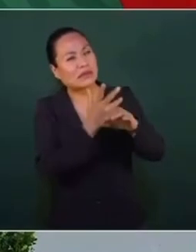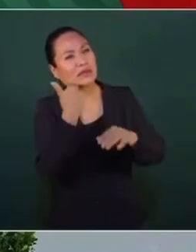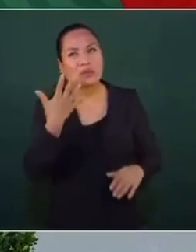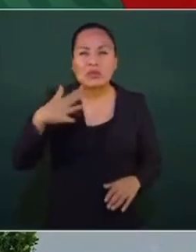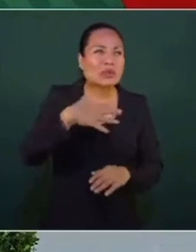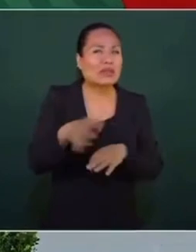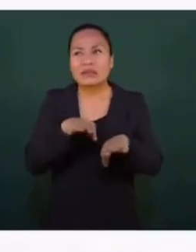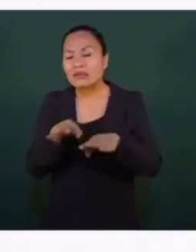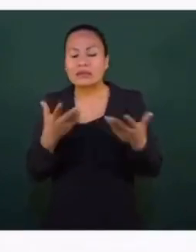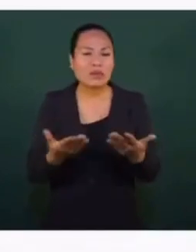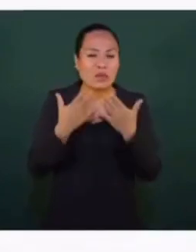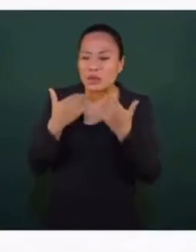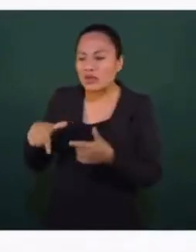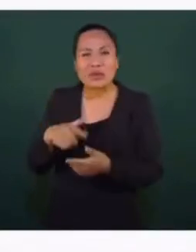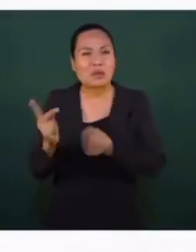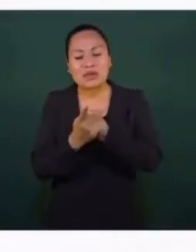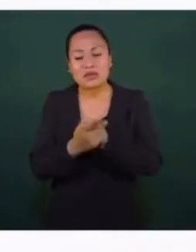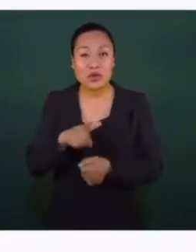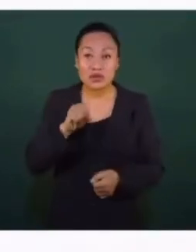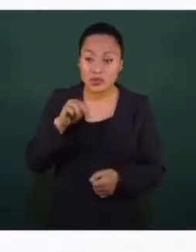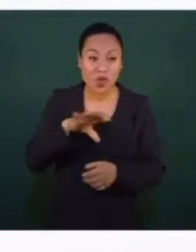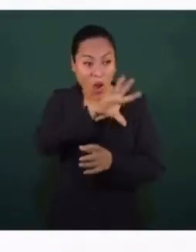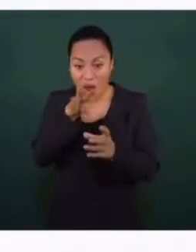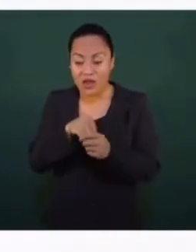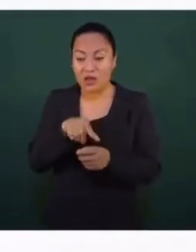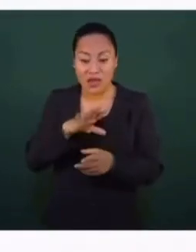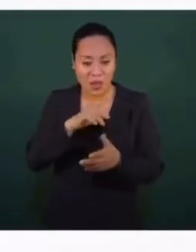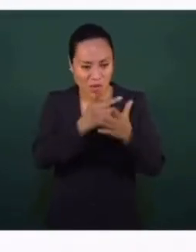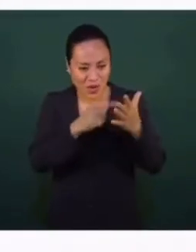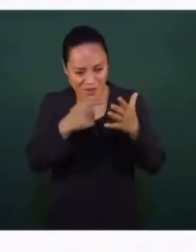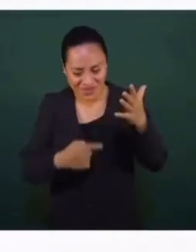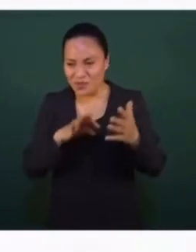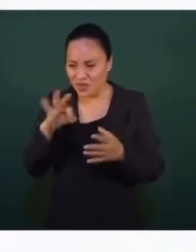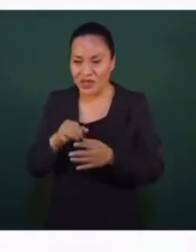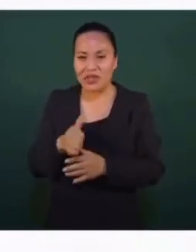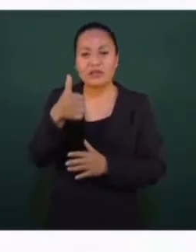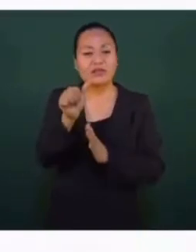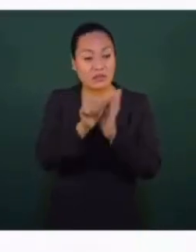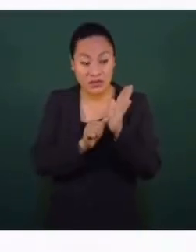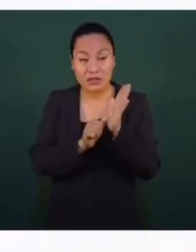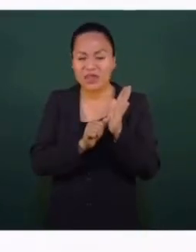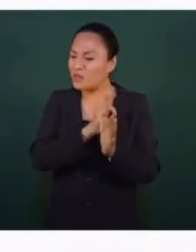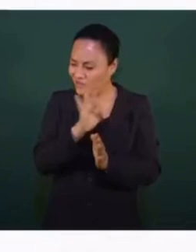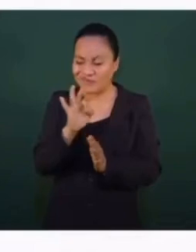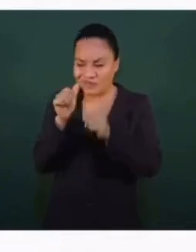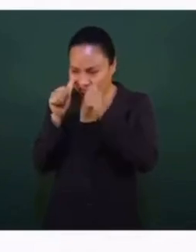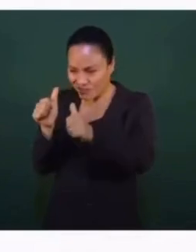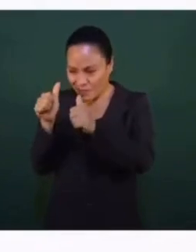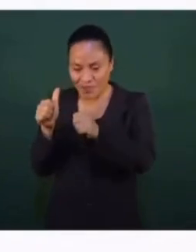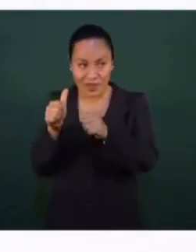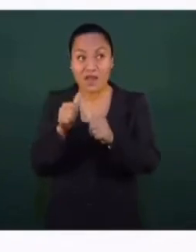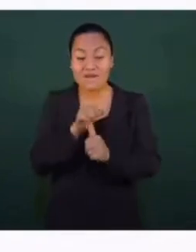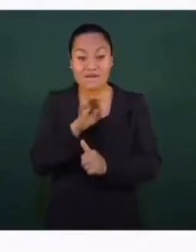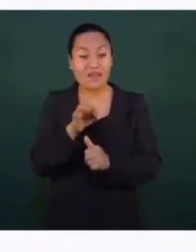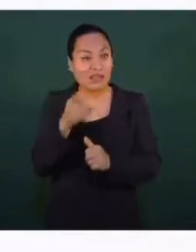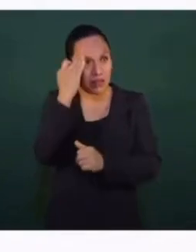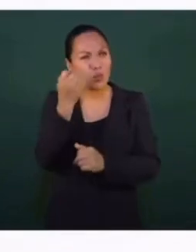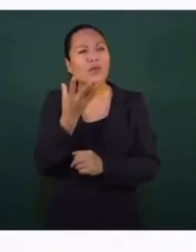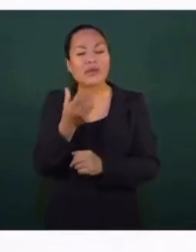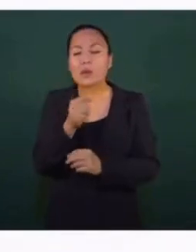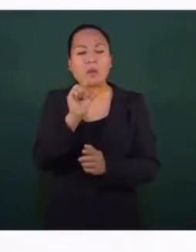en Suba. Con estos dos programas estaríamos atendiendo en menos de seis meses, en menos de seis meses,